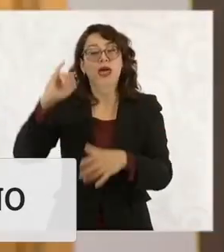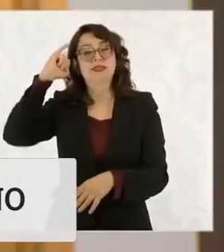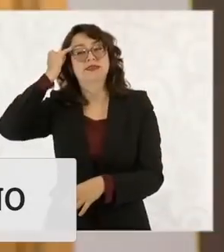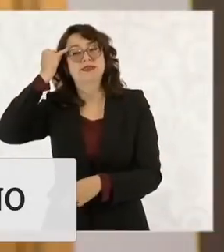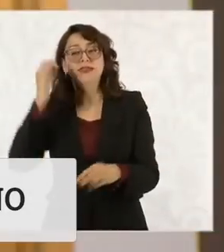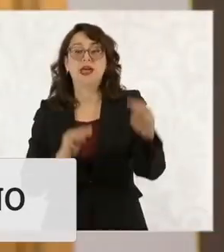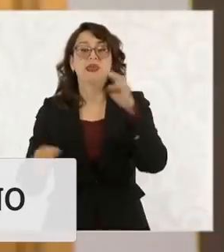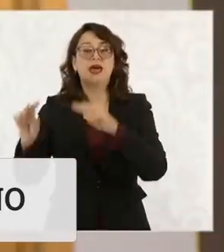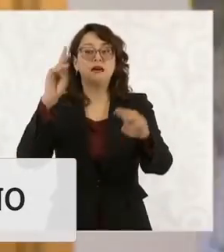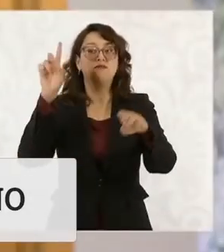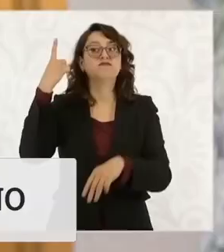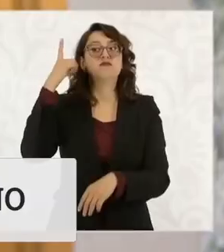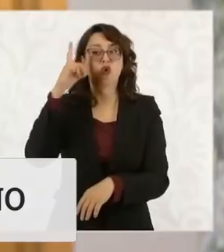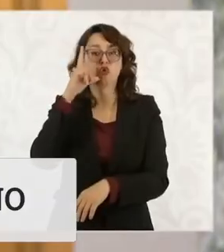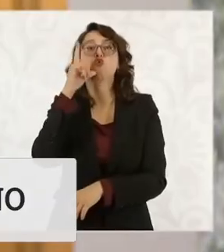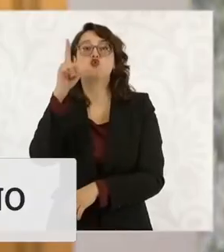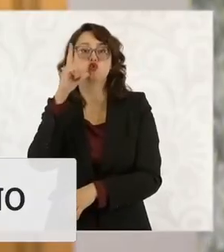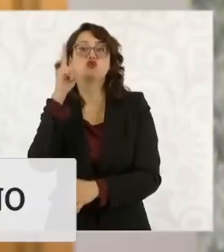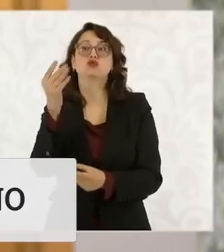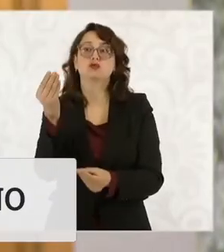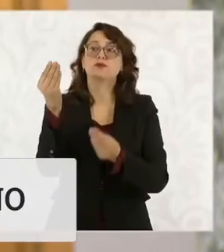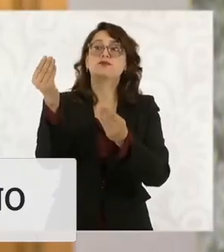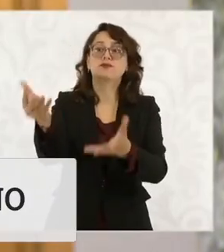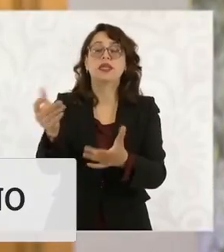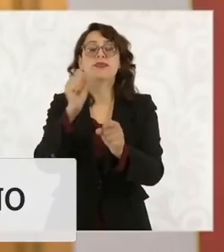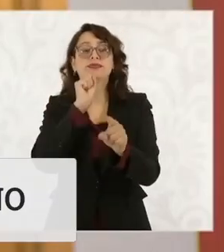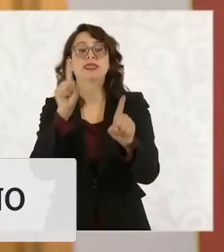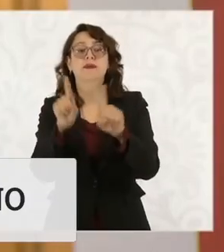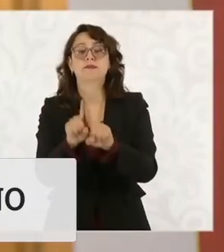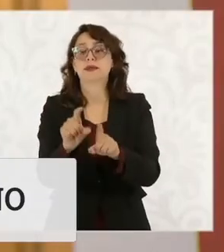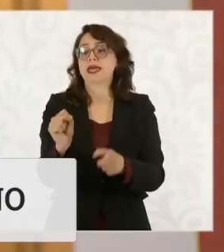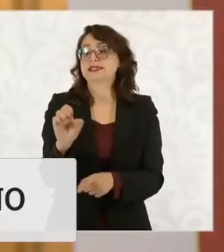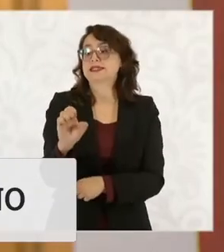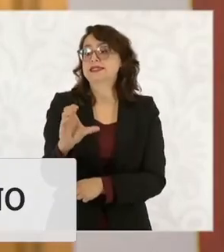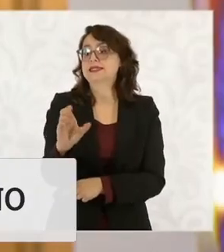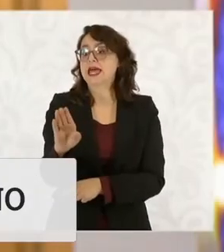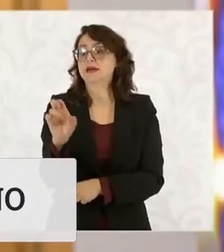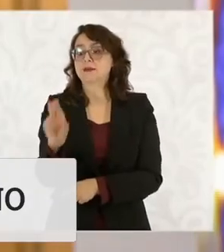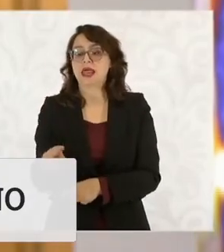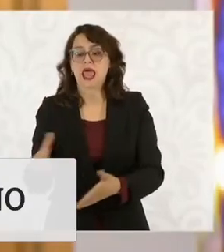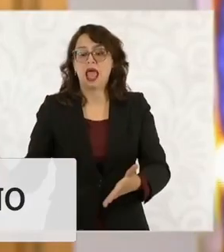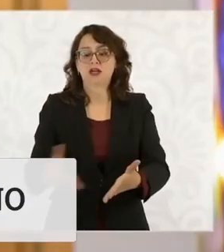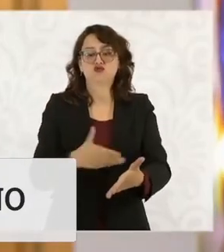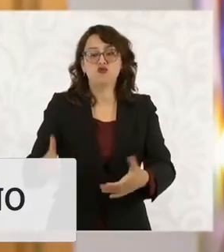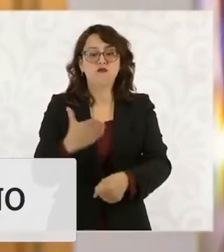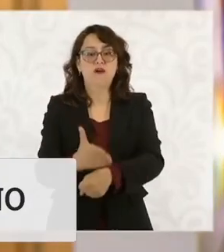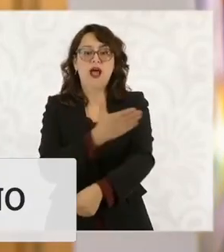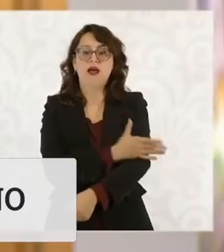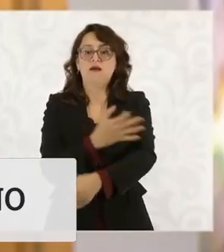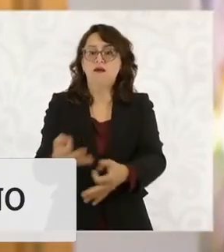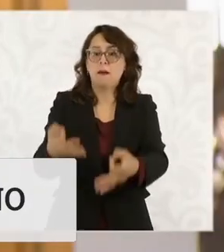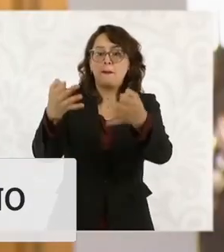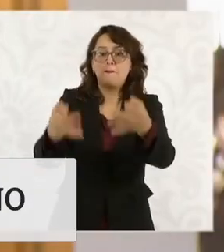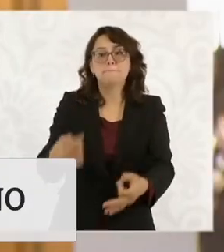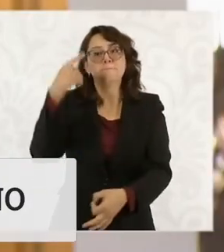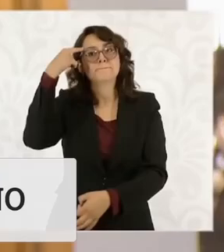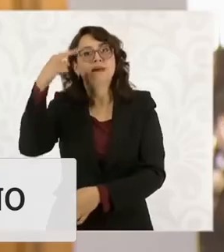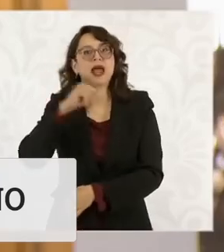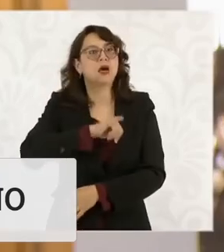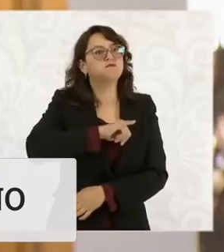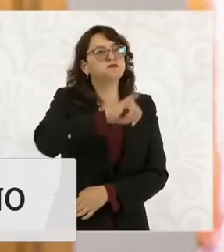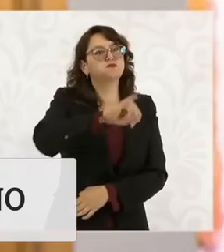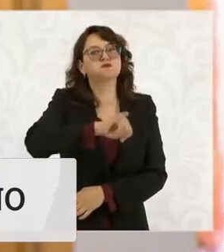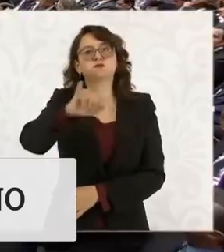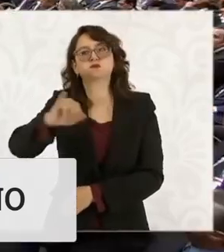e impulsa junto con la Secretaría de Bienestar el programa de estufas eficientes de leña para los hogares rurales de las